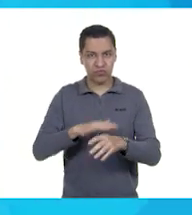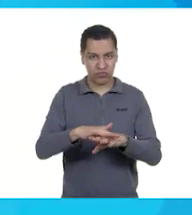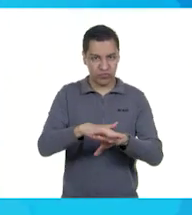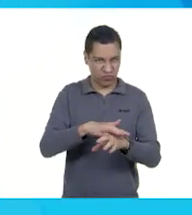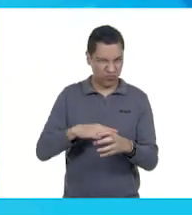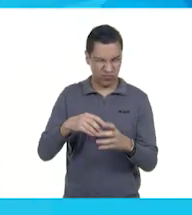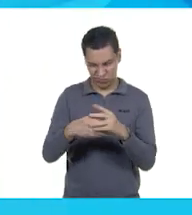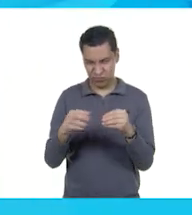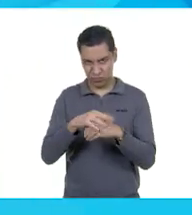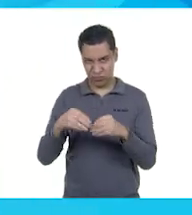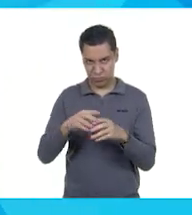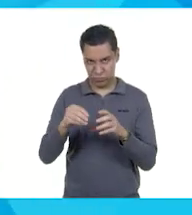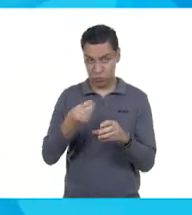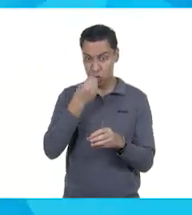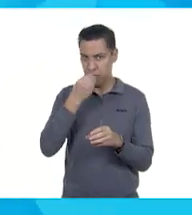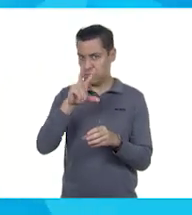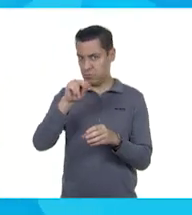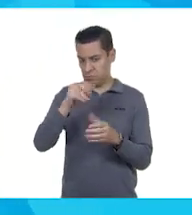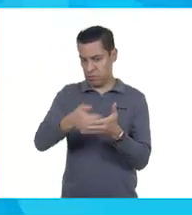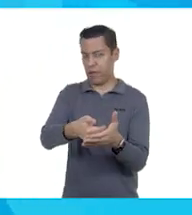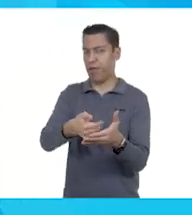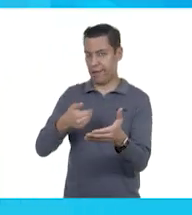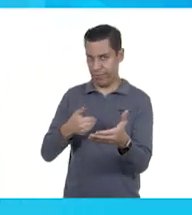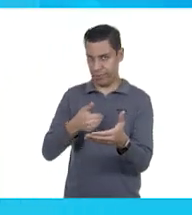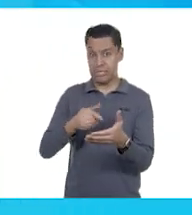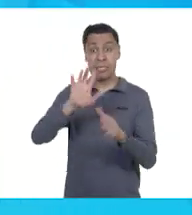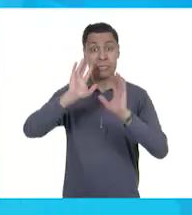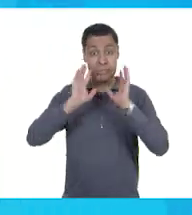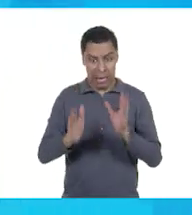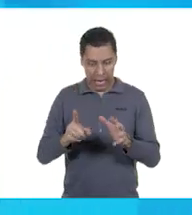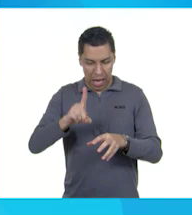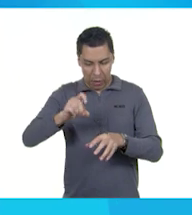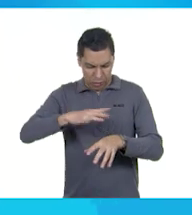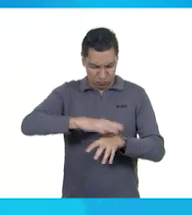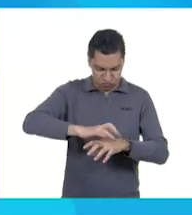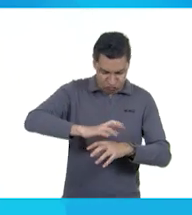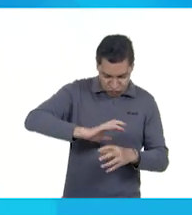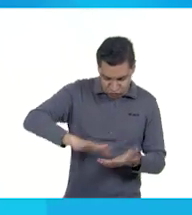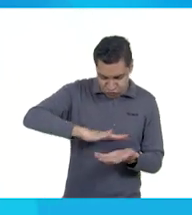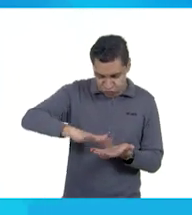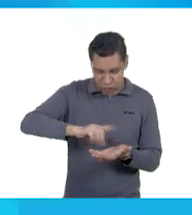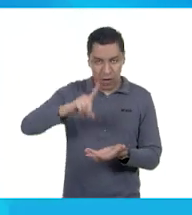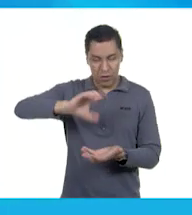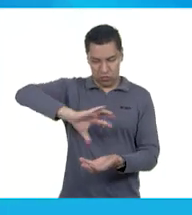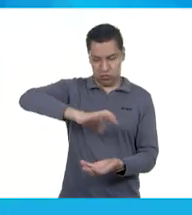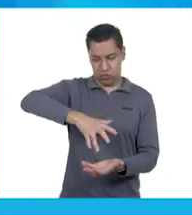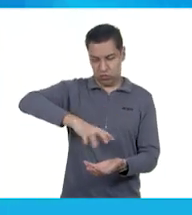verdura que vamos a comer. Después debemos de enjuagar con abundante agua.